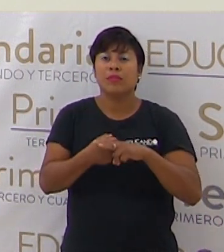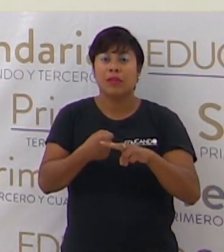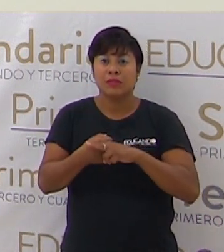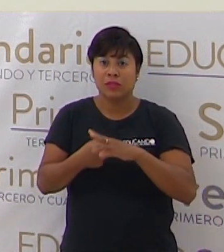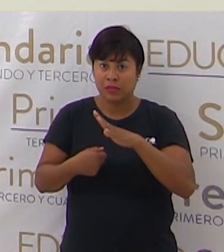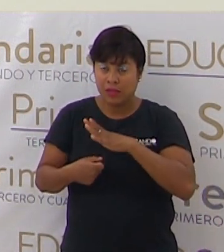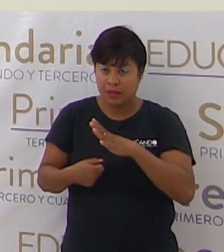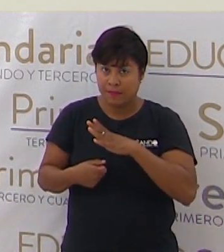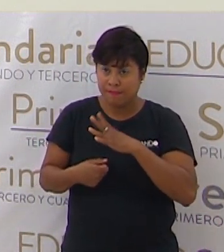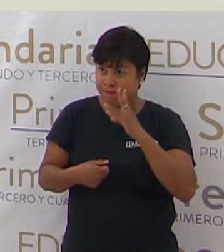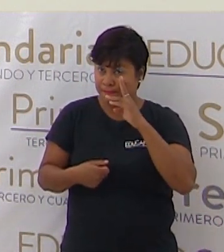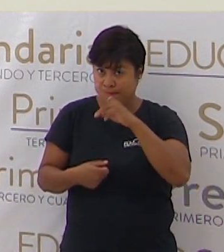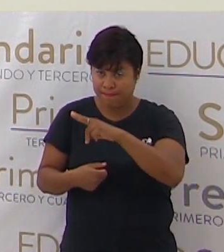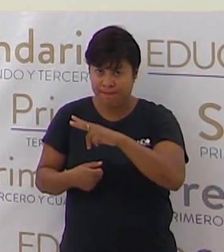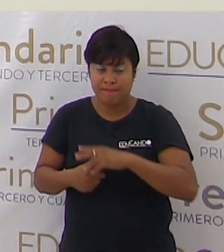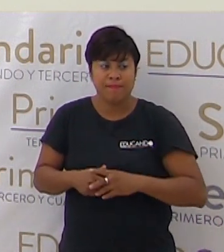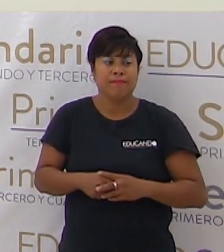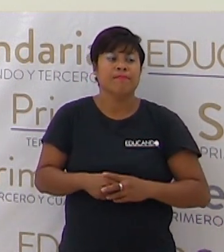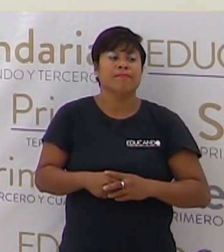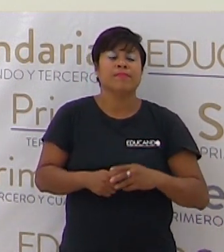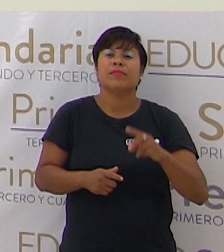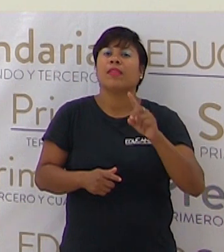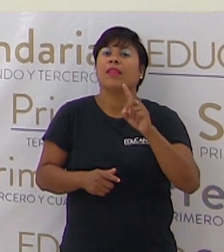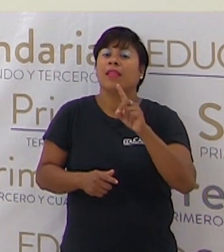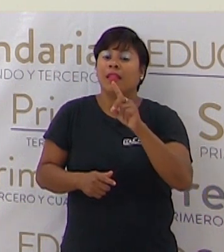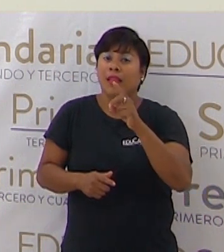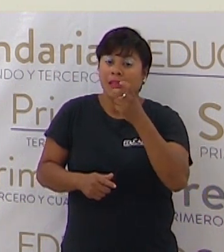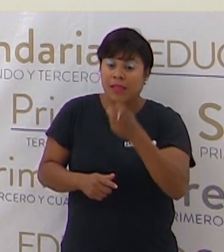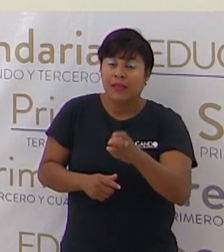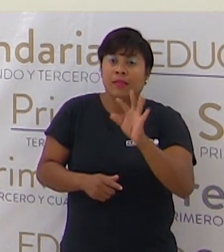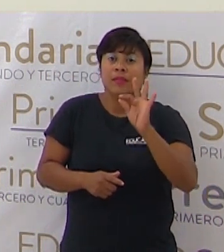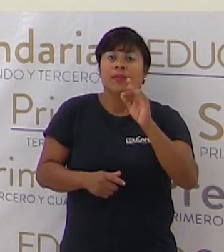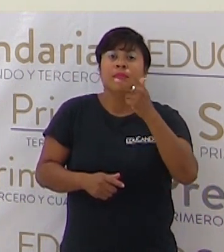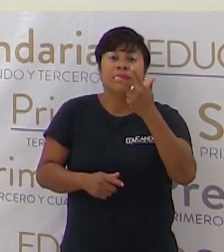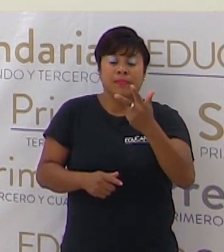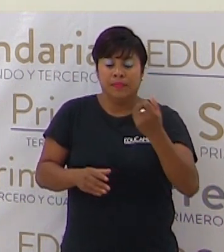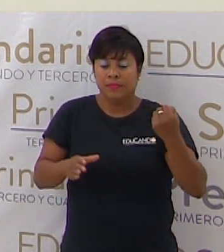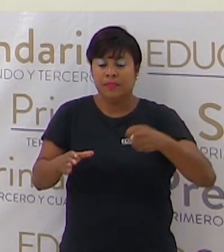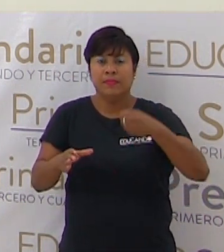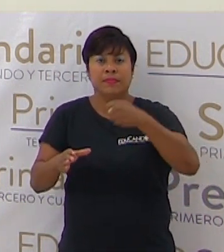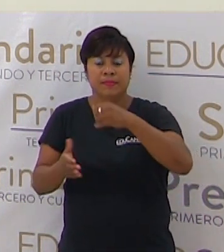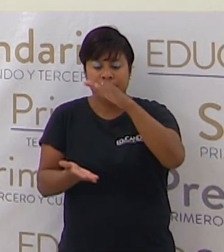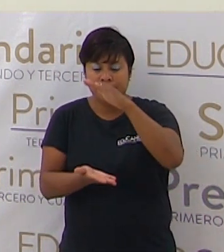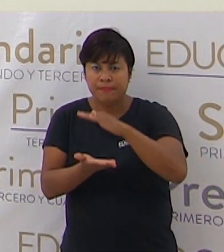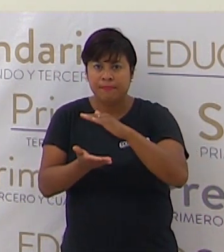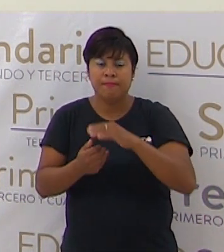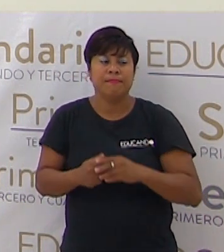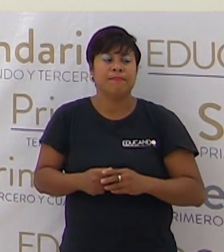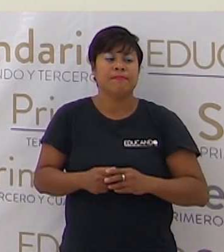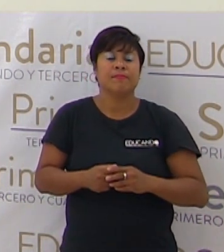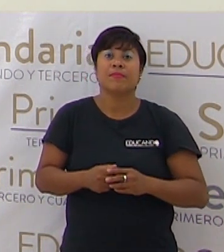voy a obtener de esas 48 jarras pequeñas.